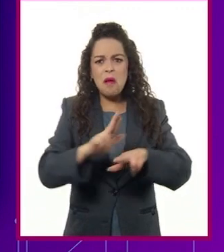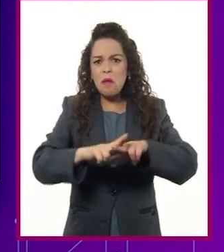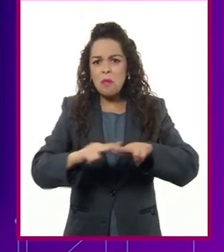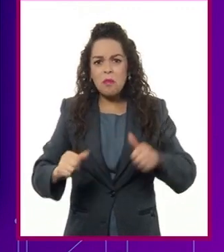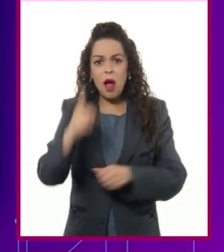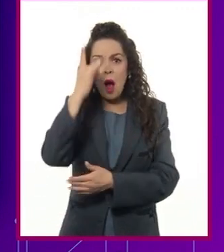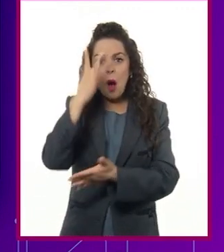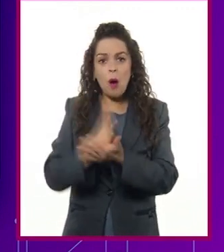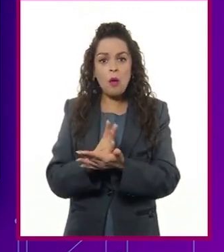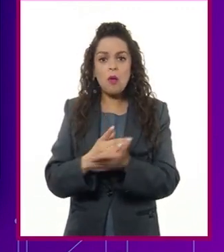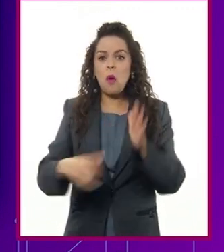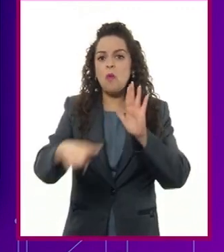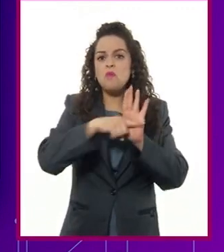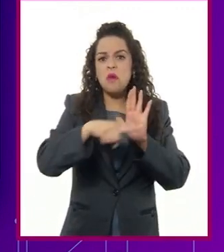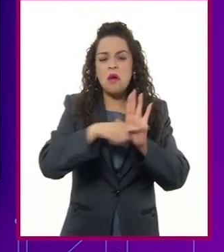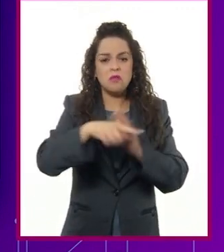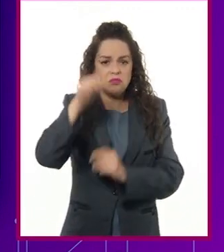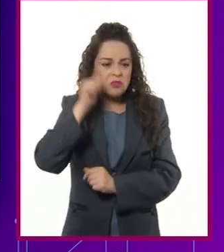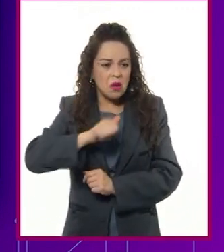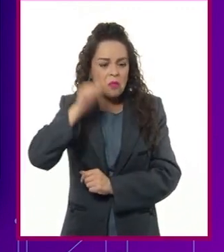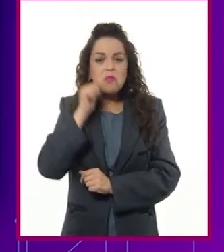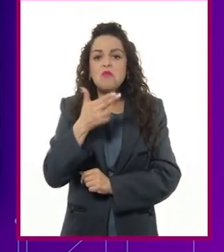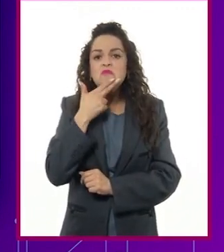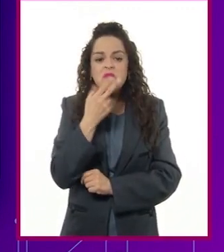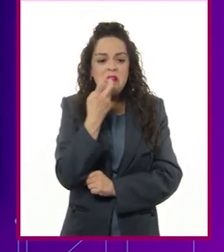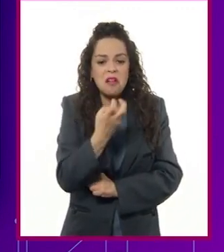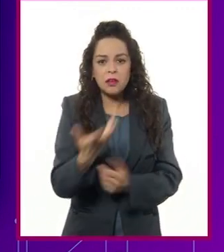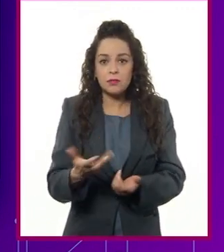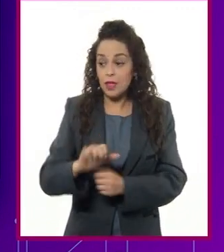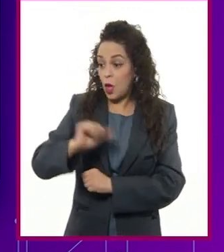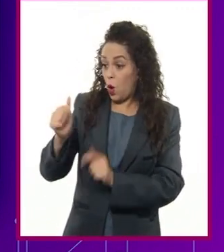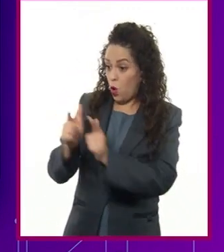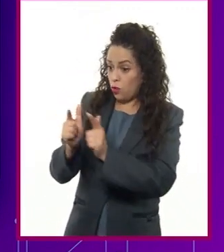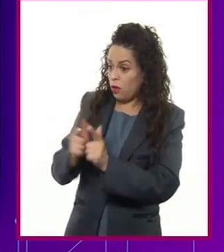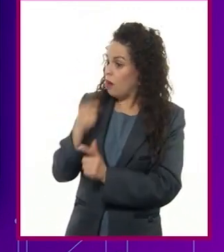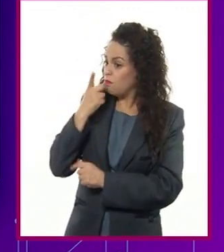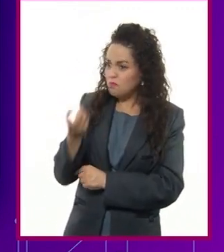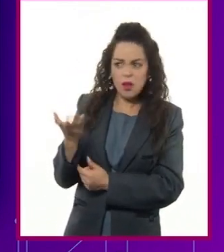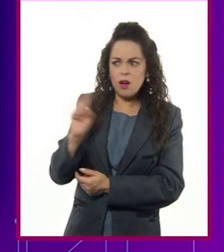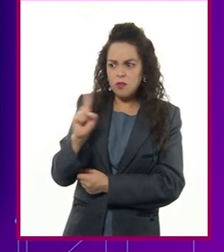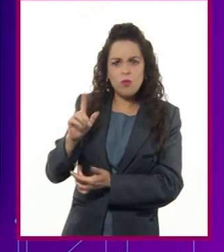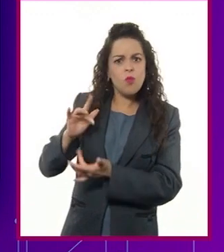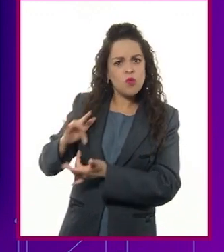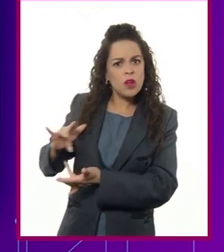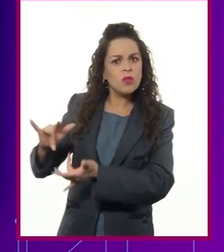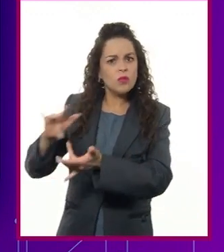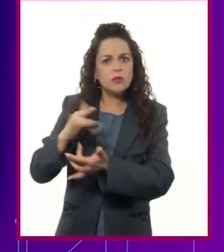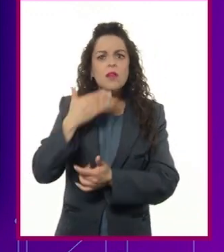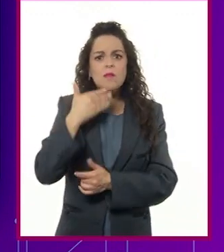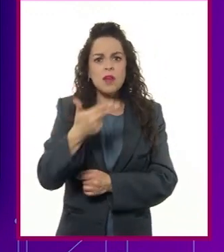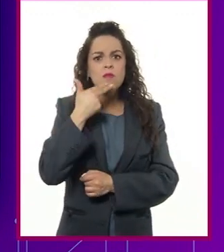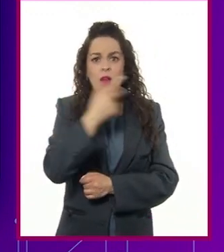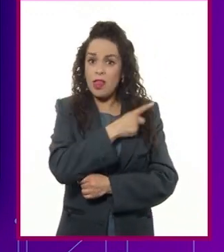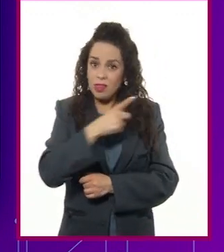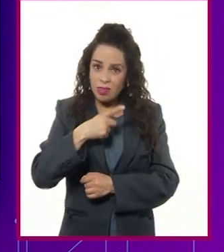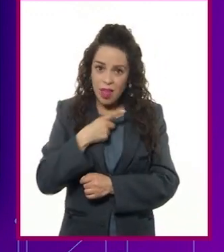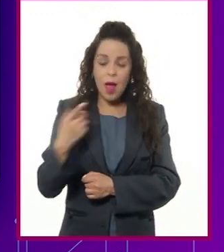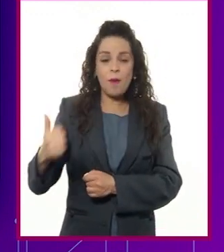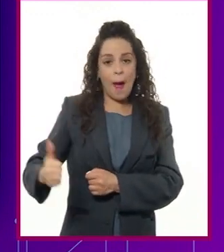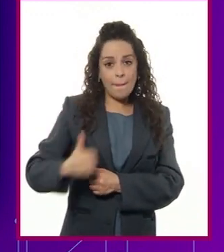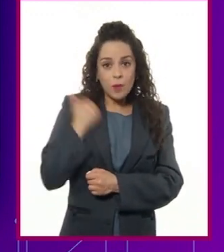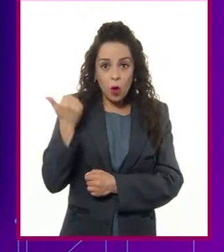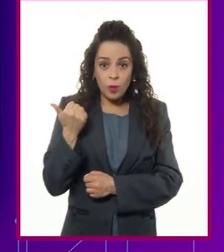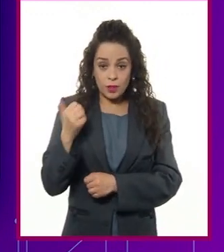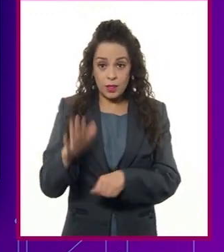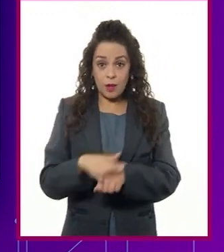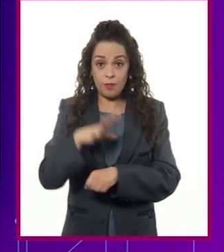solamente de manera negativa, mientras que el otro sector argumenta que el uso de las redes sociales debe aprovecharse por el potencial que tiene